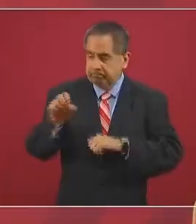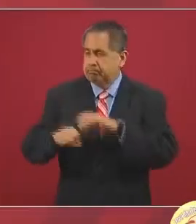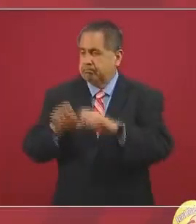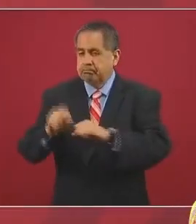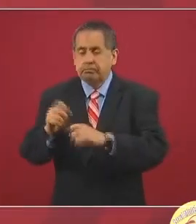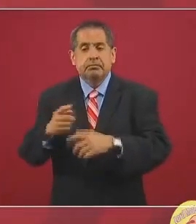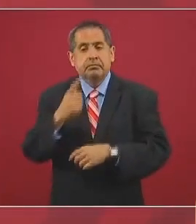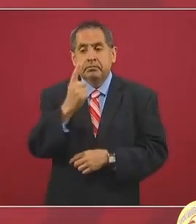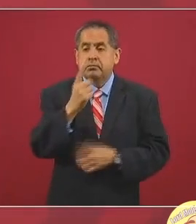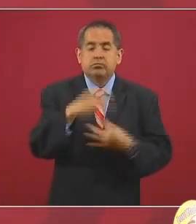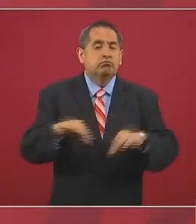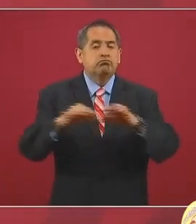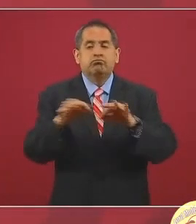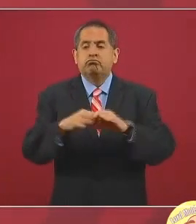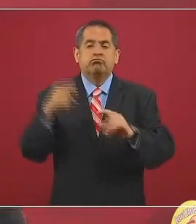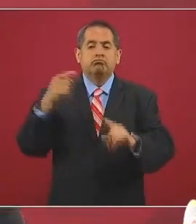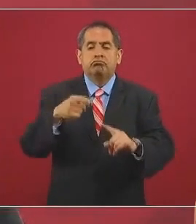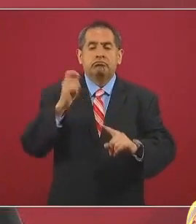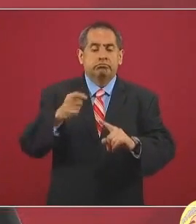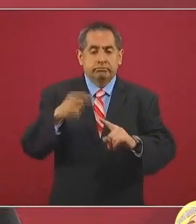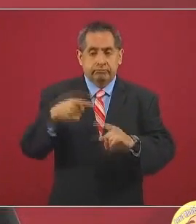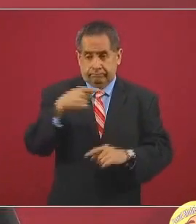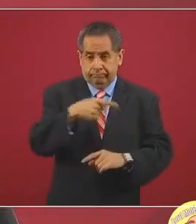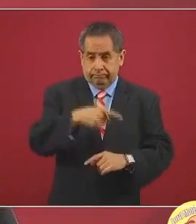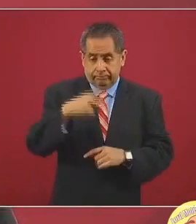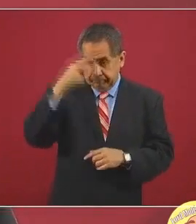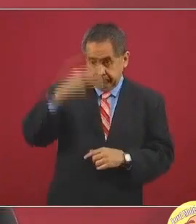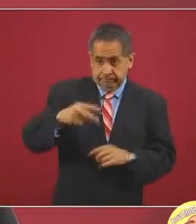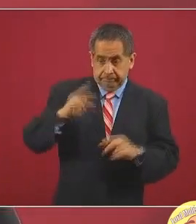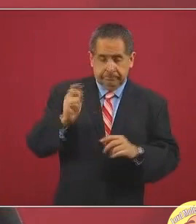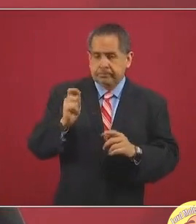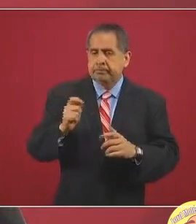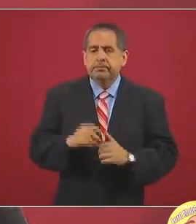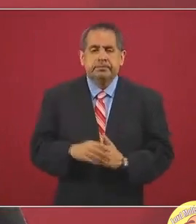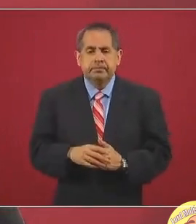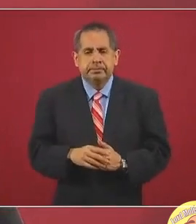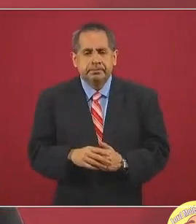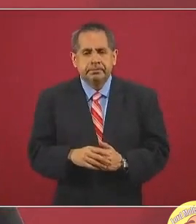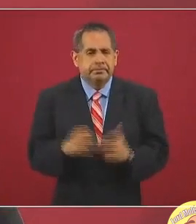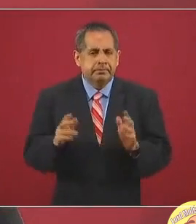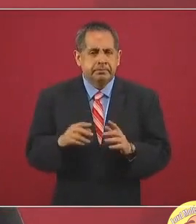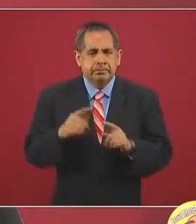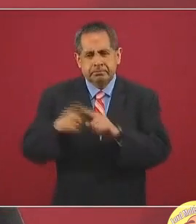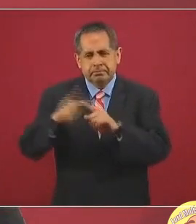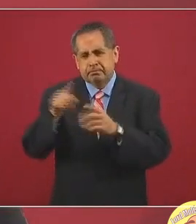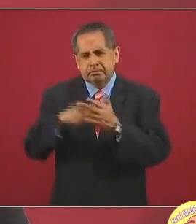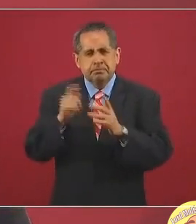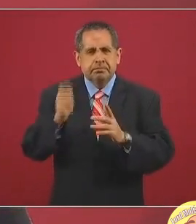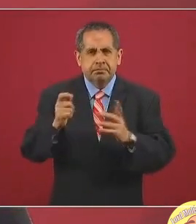que es muy importante en el caso de México y en todos los casos,